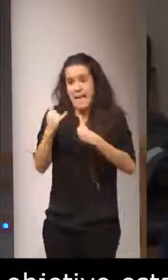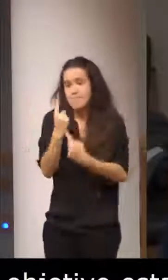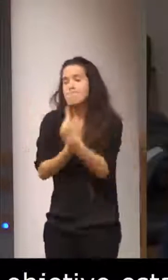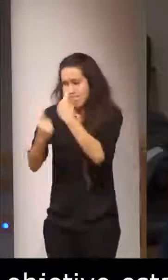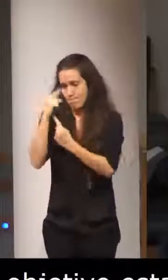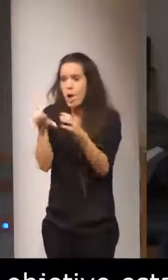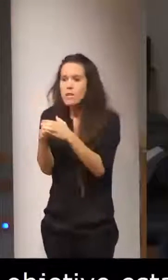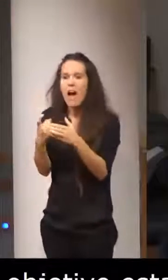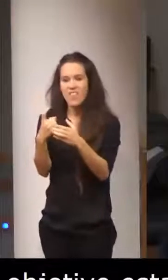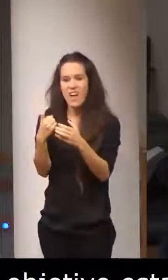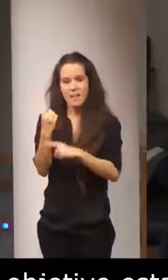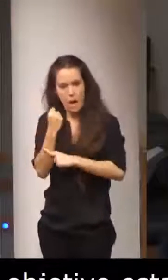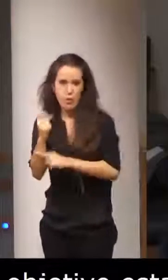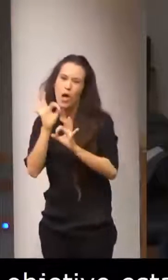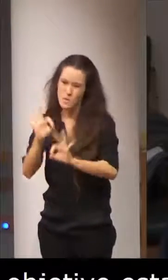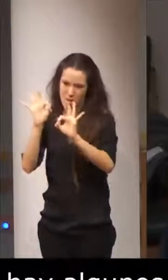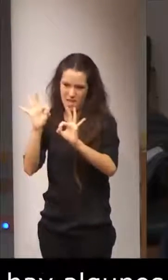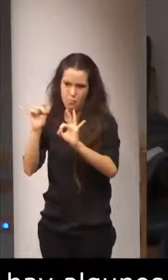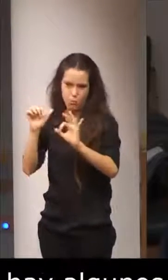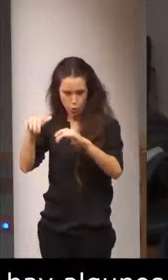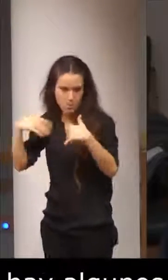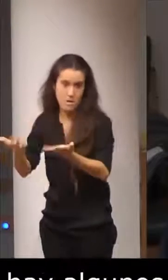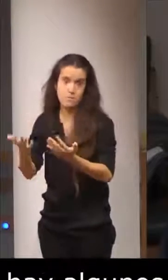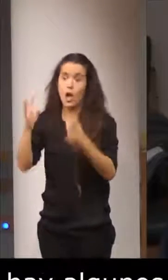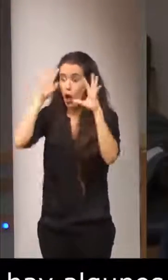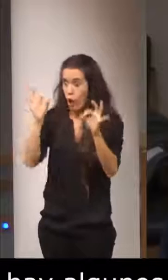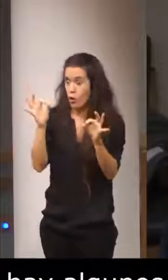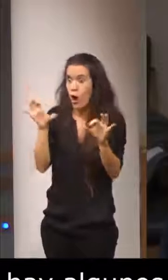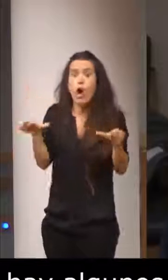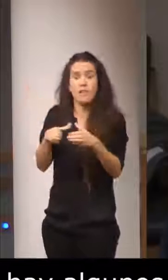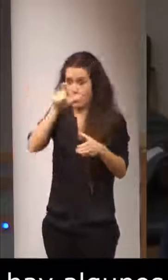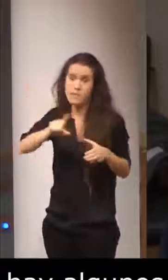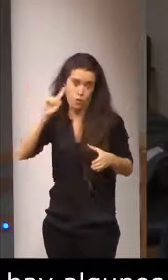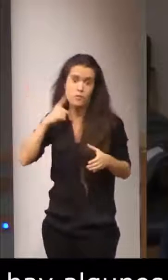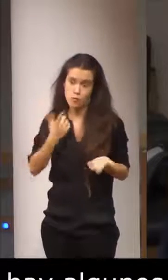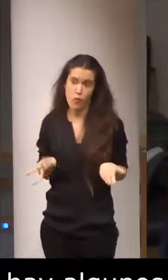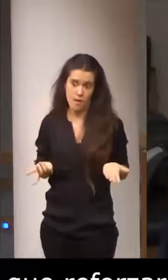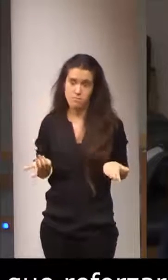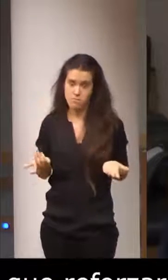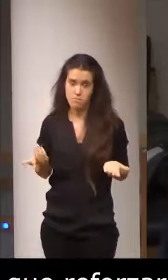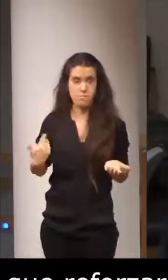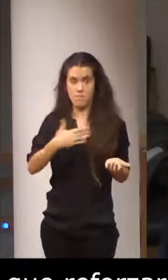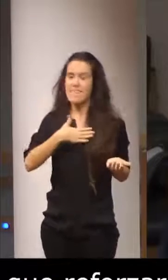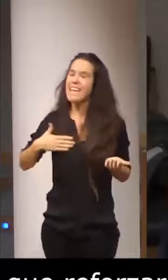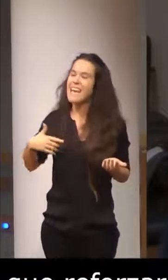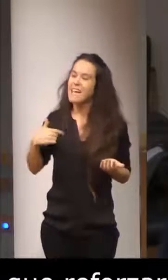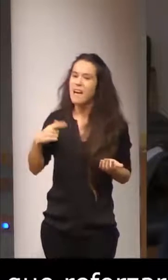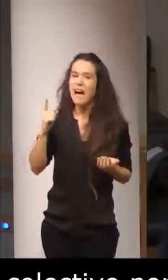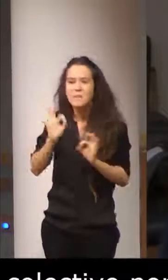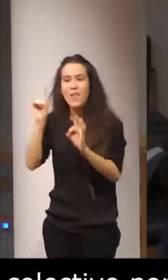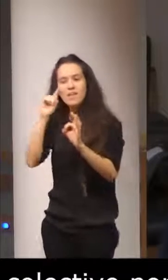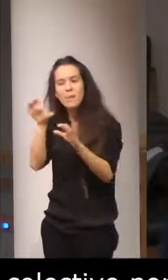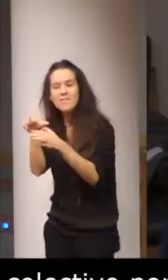que reforzar se ha citado aquí el colectivo por supuesto de todas las personas sordas pero hemos querido hacer una especial incidencia en personas